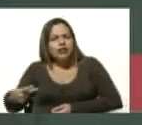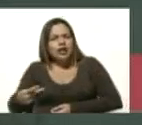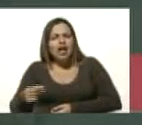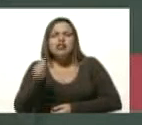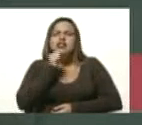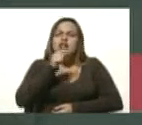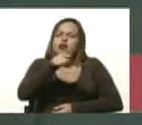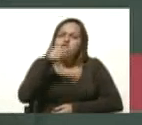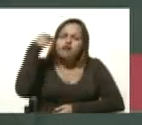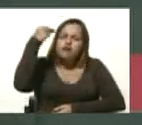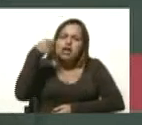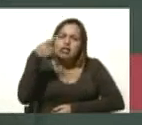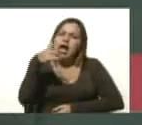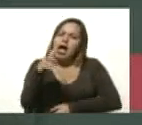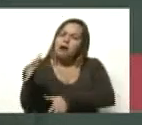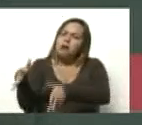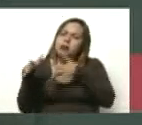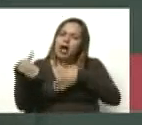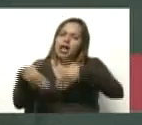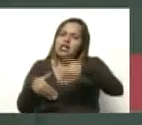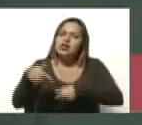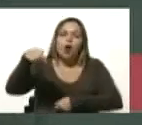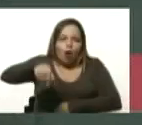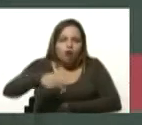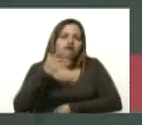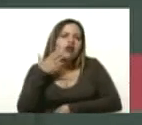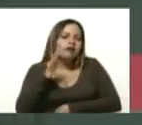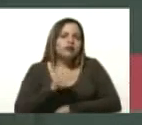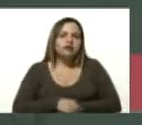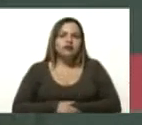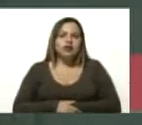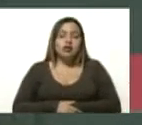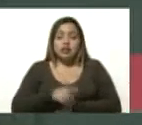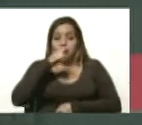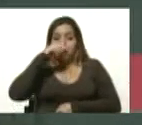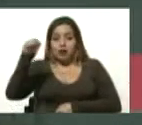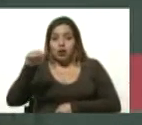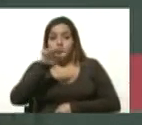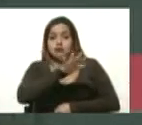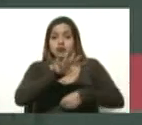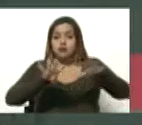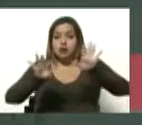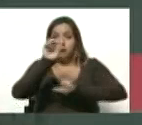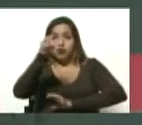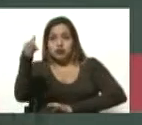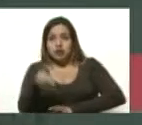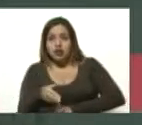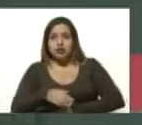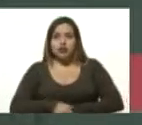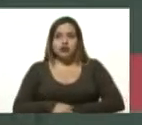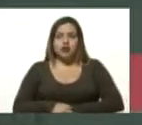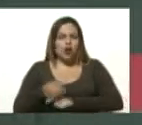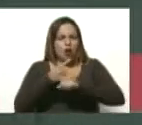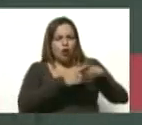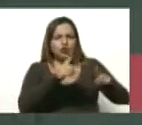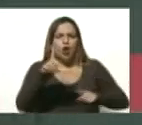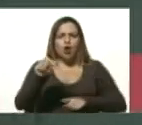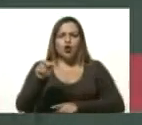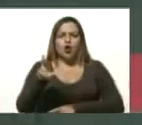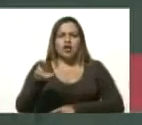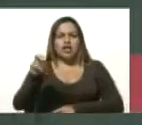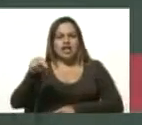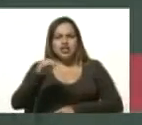usted que ganaría hoy las elecciones presidenciales? Pues bien, Nicolás Maduro, 59%, Lorenzo Mendoza, 7%, María Corina, 6%, Rafael